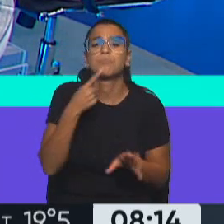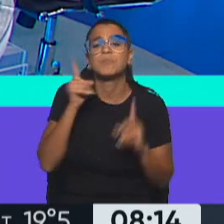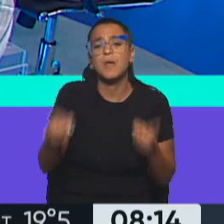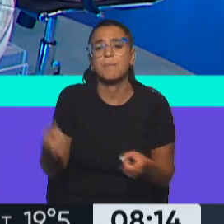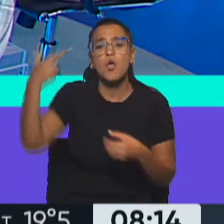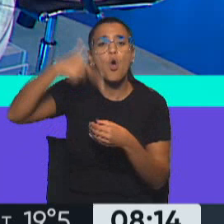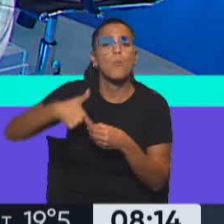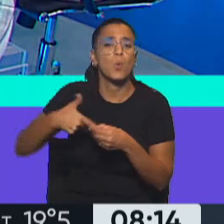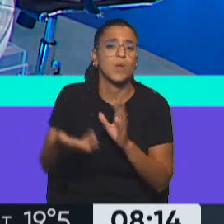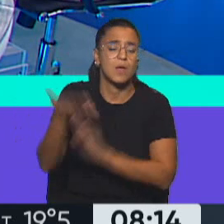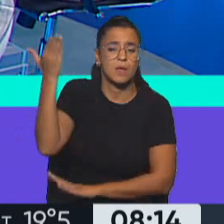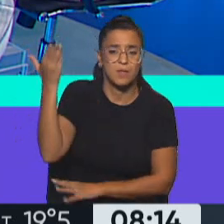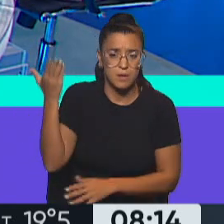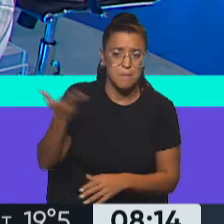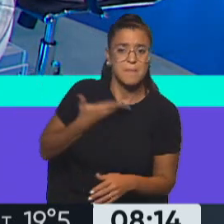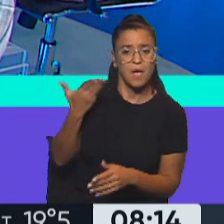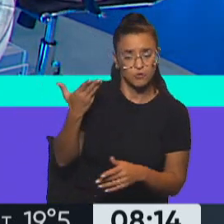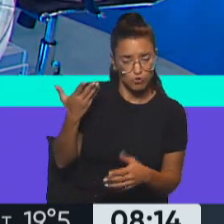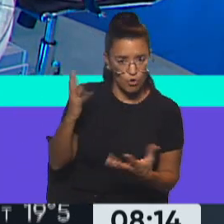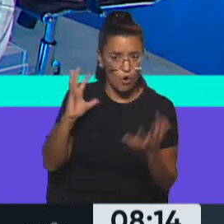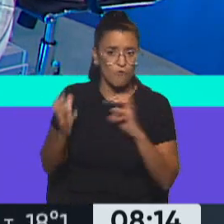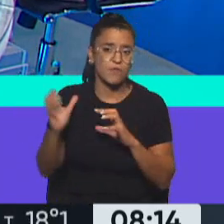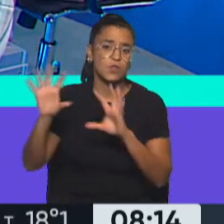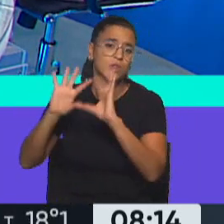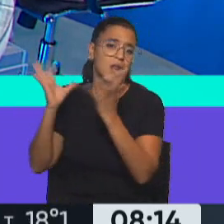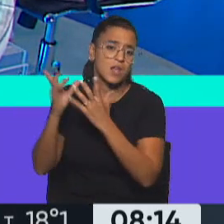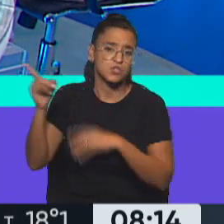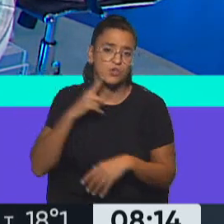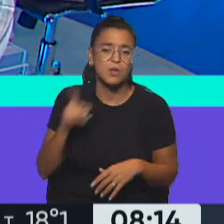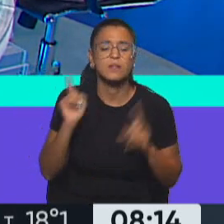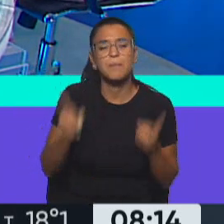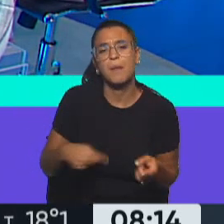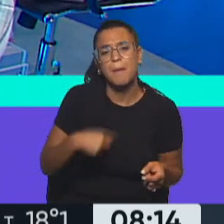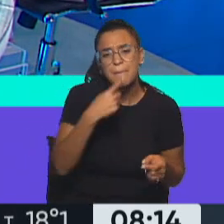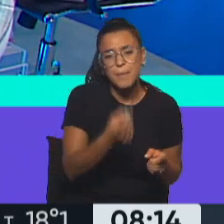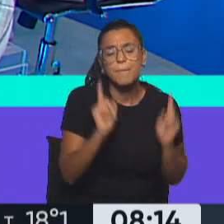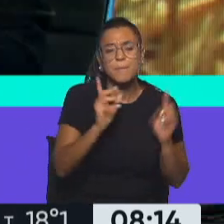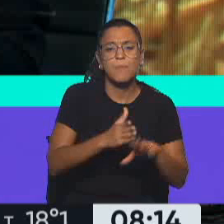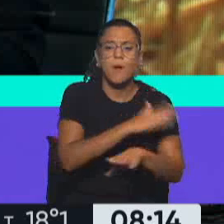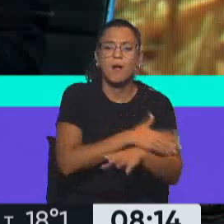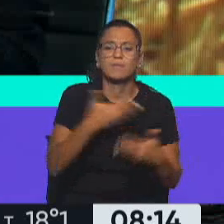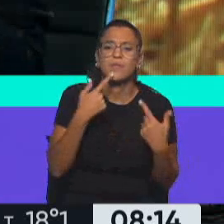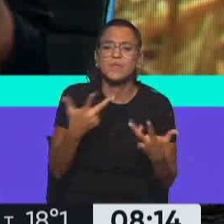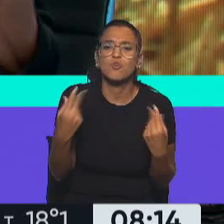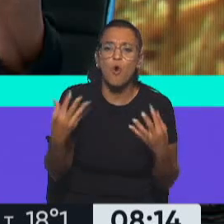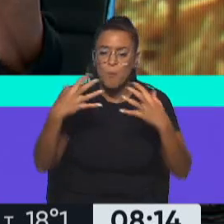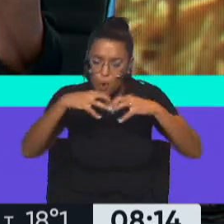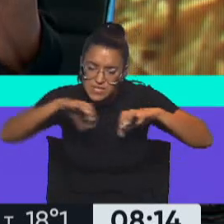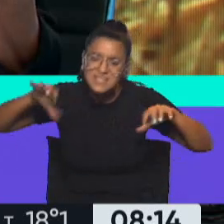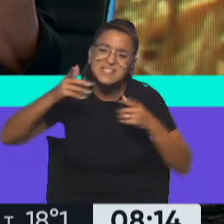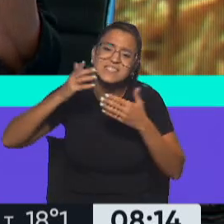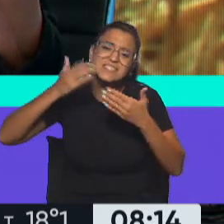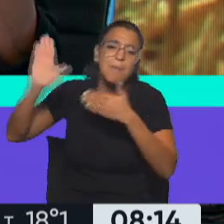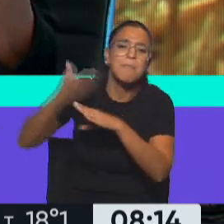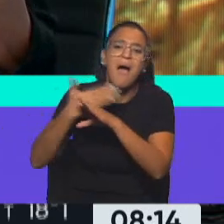en combustible, ¿no? Son dos impactos que nos trae este conflicto internacional. Y Florencia, consultarte lo que te comentaba también Flor, ¿cómo se desacoplan esos precios?